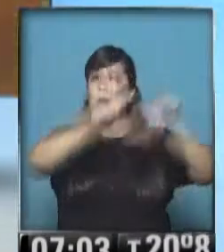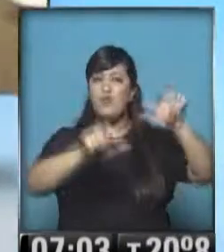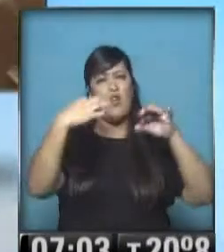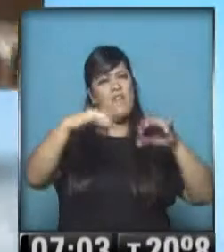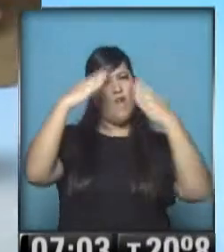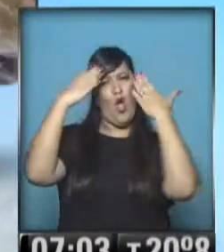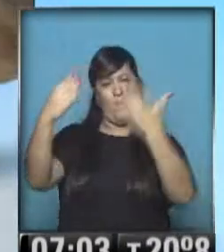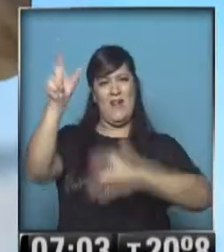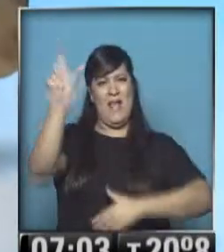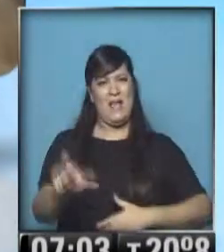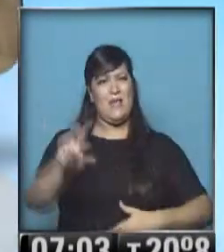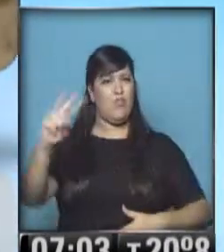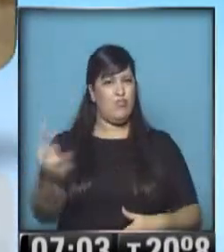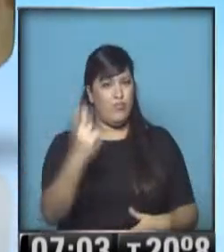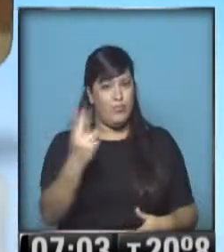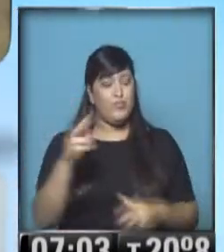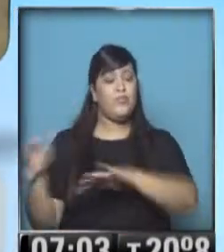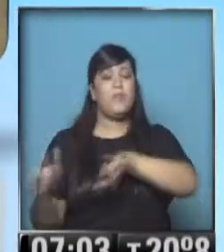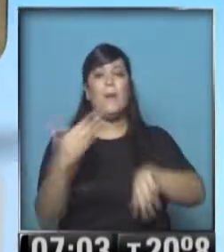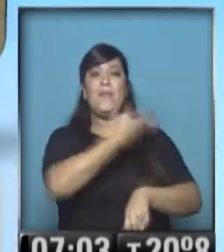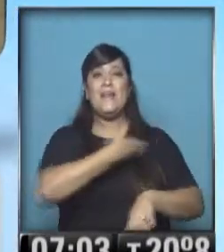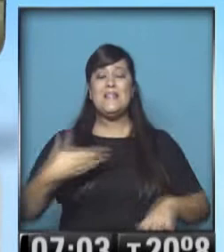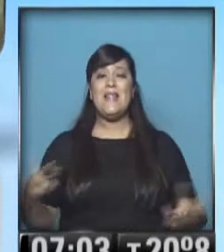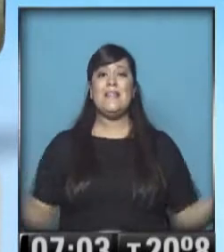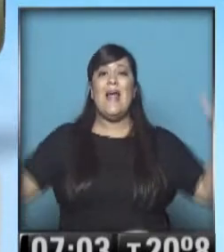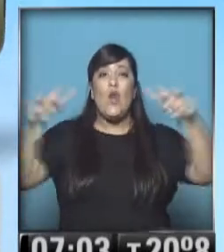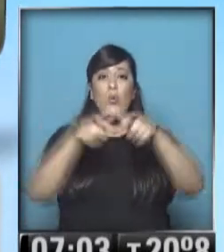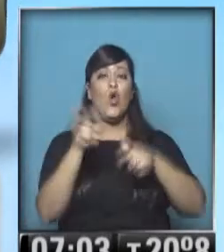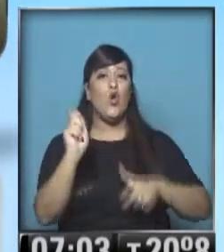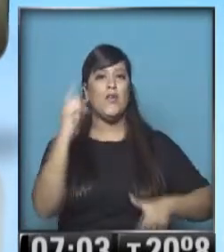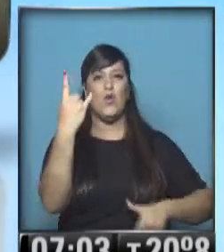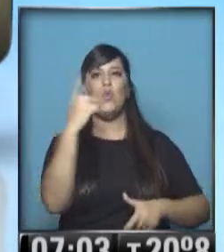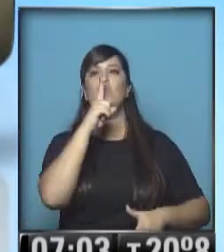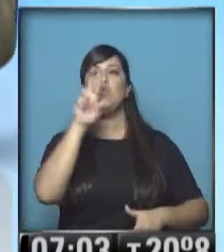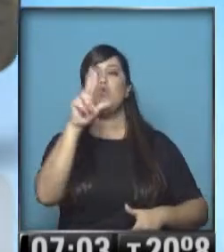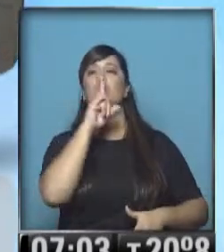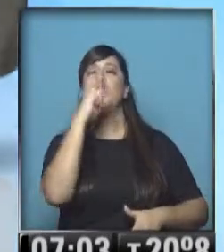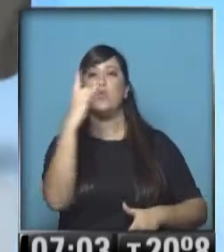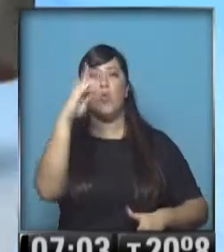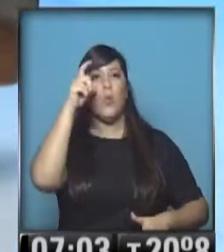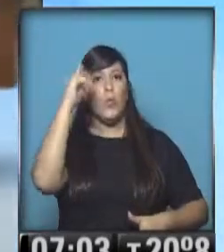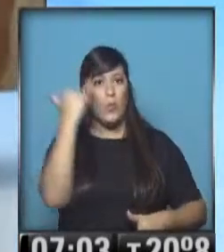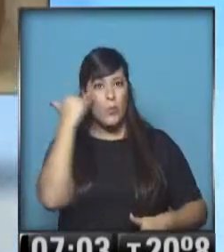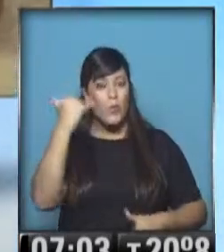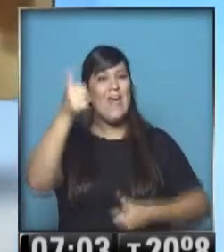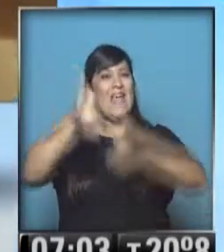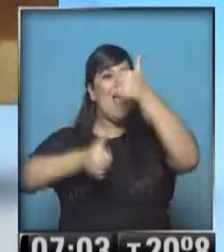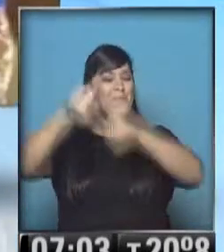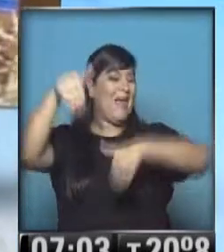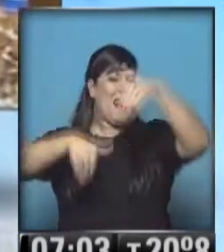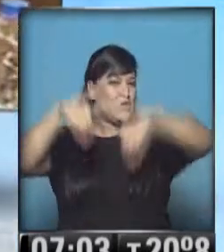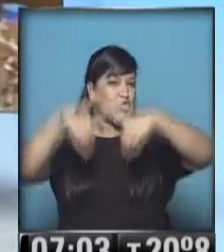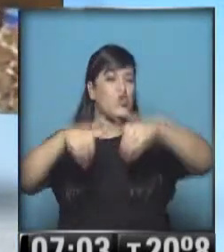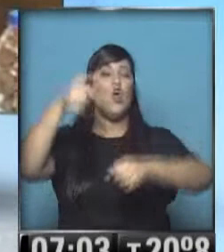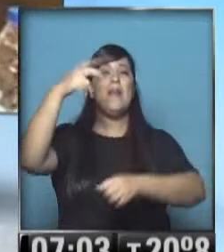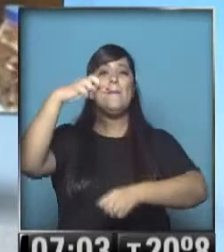La presidenta recibió a Urtubey en Olivos. El encuentro se produjo tras la victoria del gobernador salteño en las primarias de su provincia, donde superó por